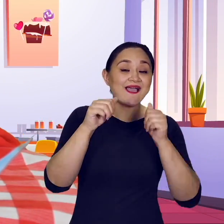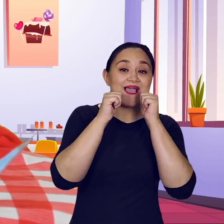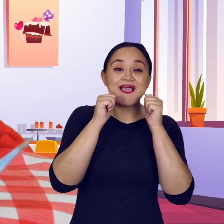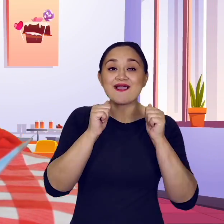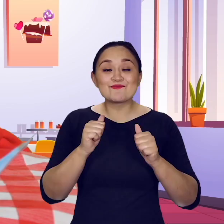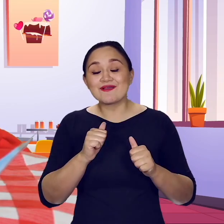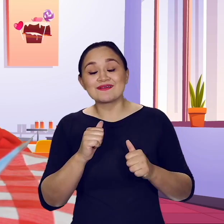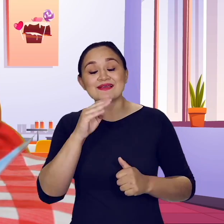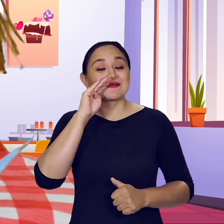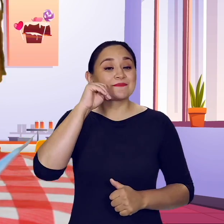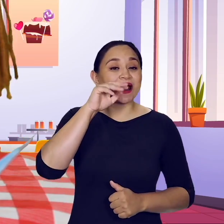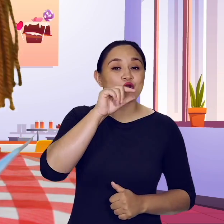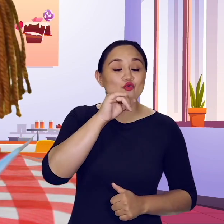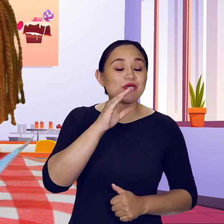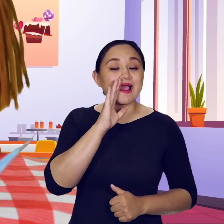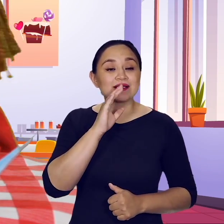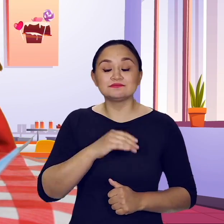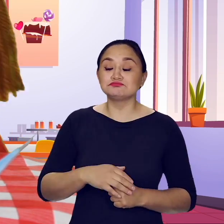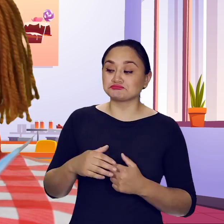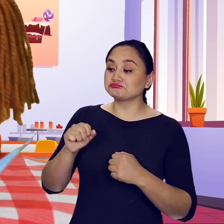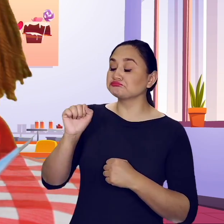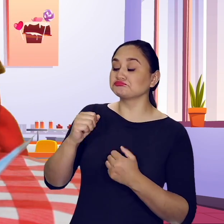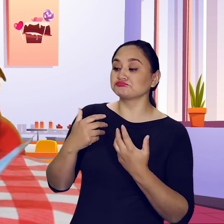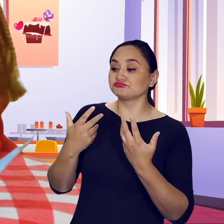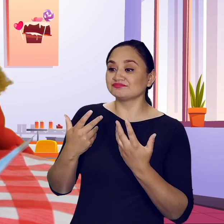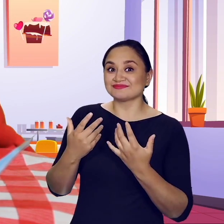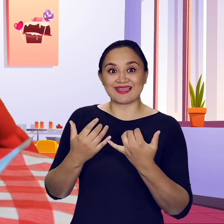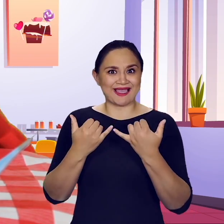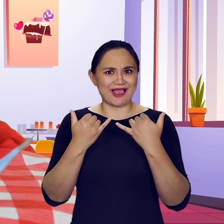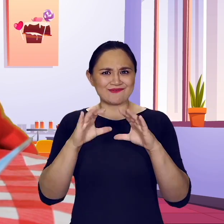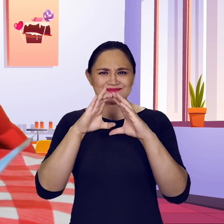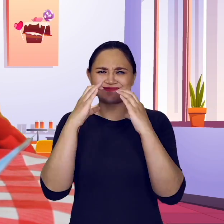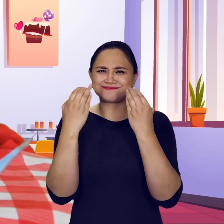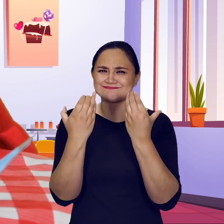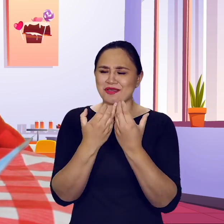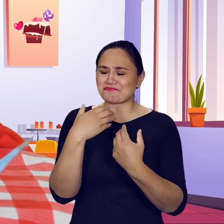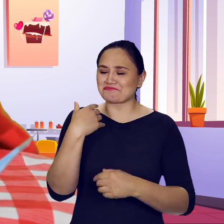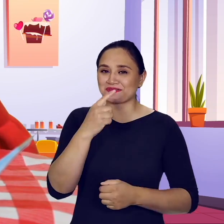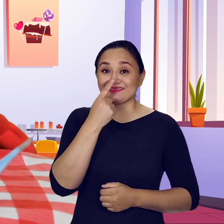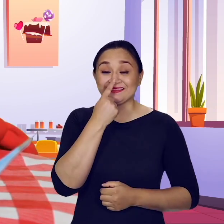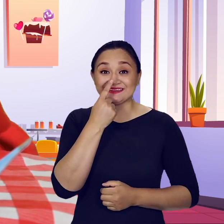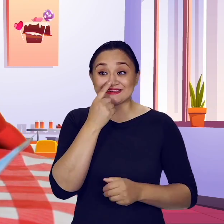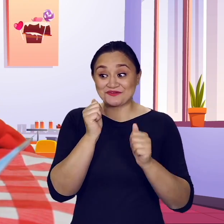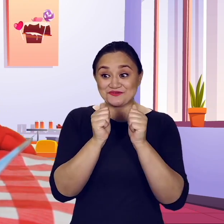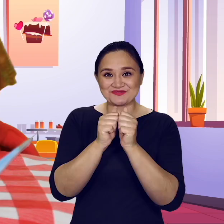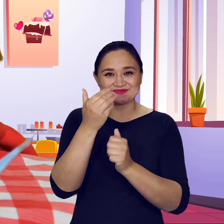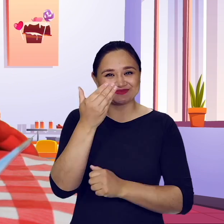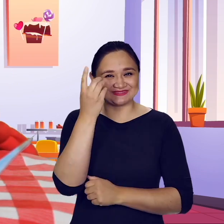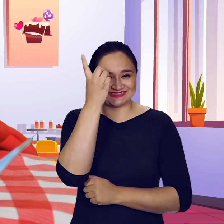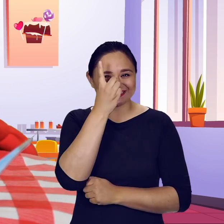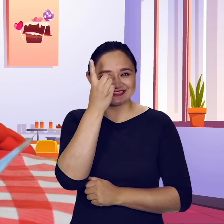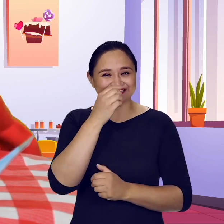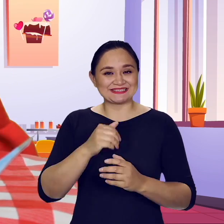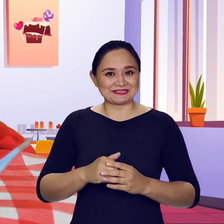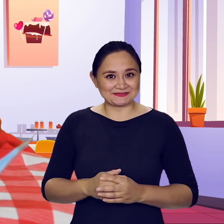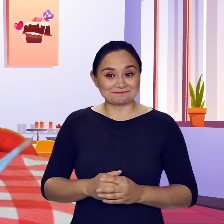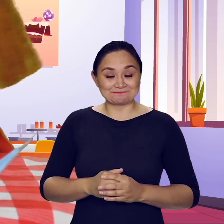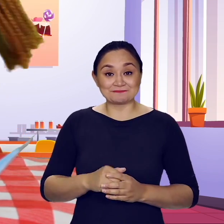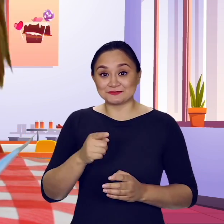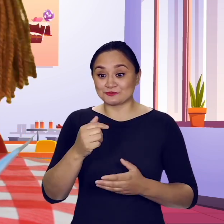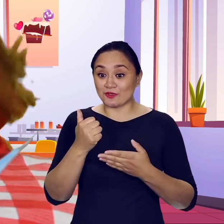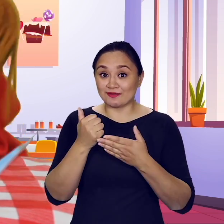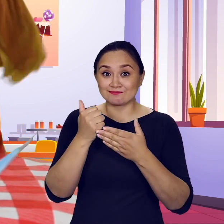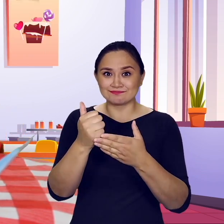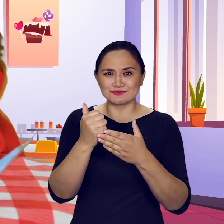¡Abuelita Maruja! Sí, Claudia. Hoy tuve una clase muy interesante con la profe Diana y